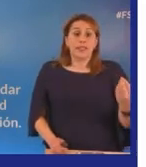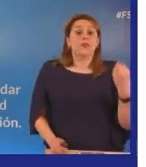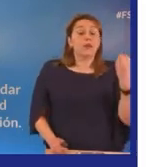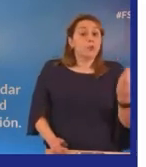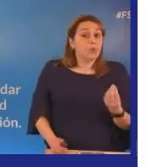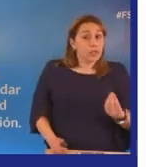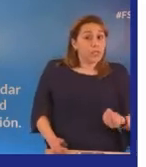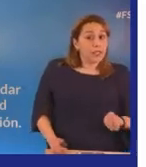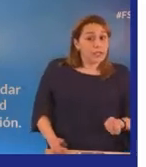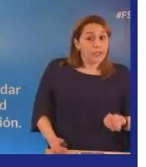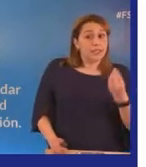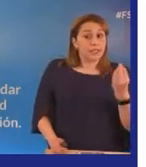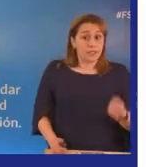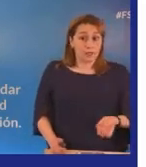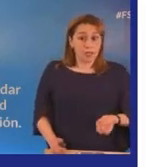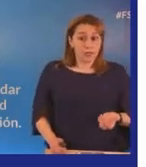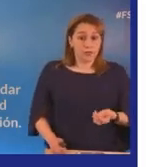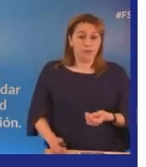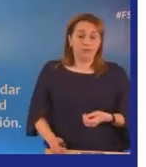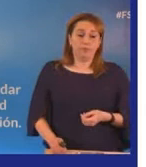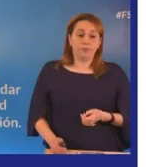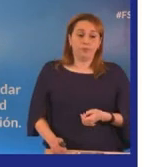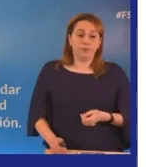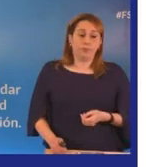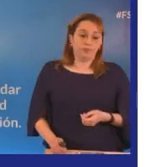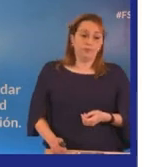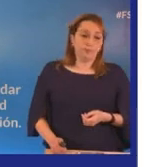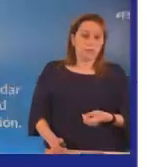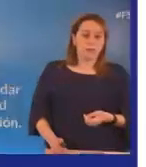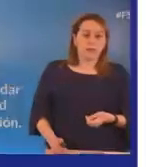y tenga una muy buena adherencia en el tratamiento.